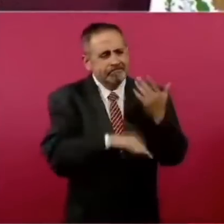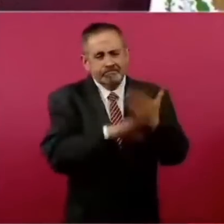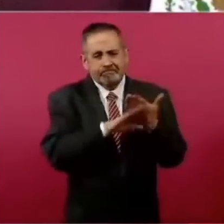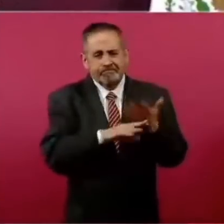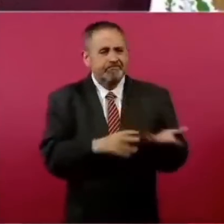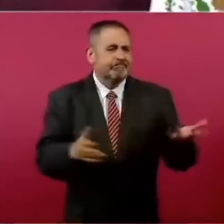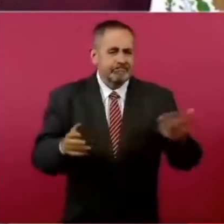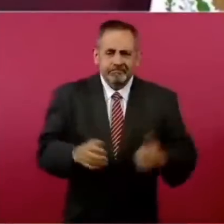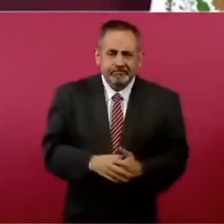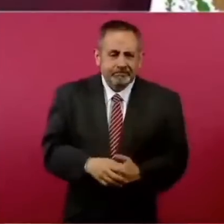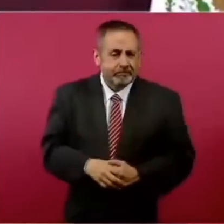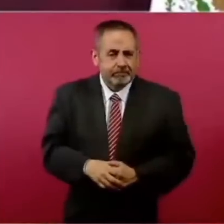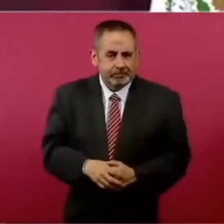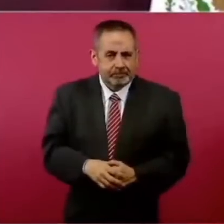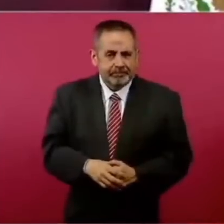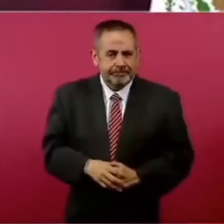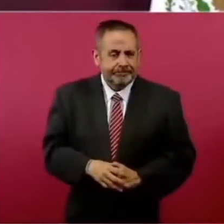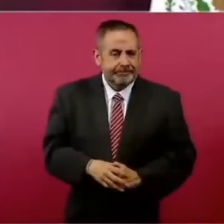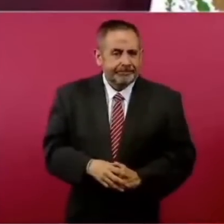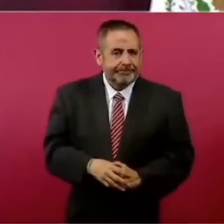¿Dónde está